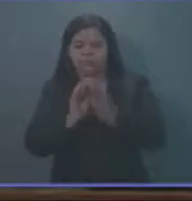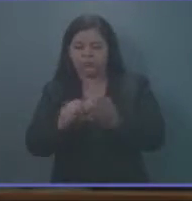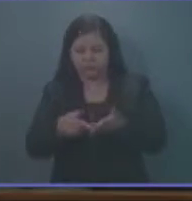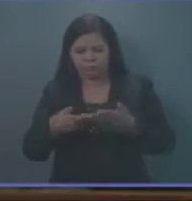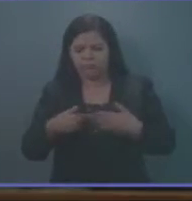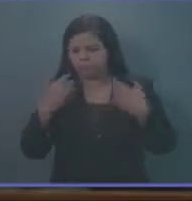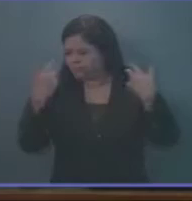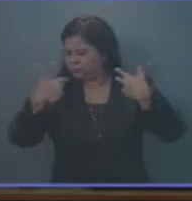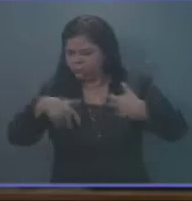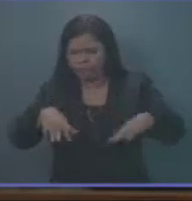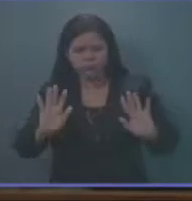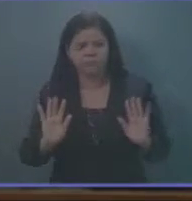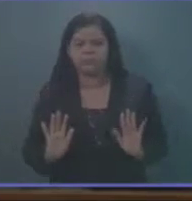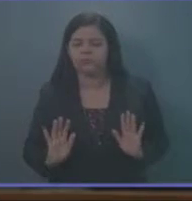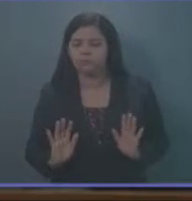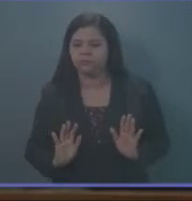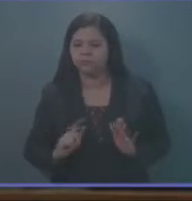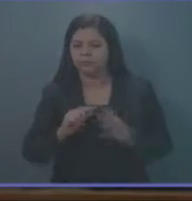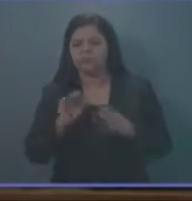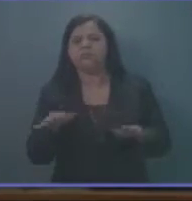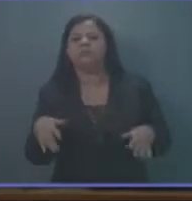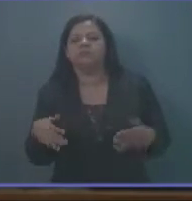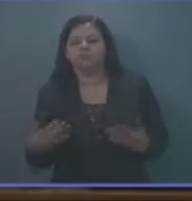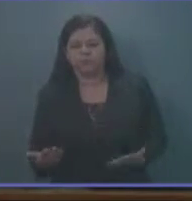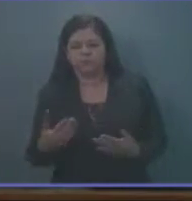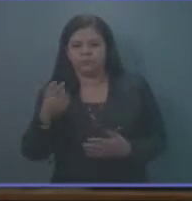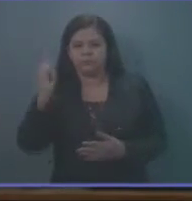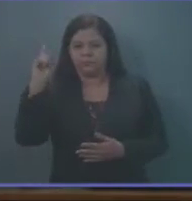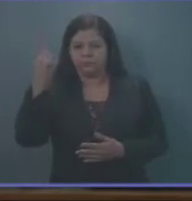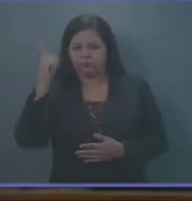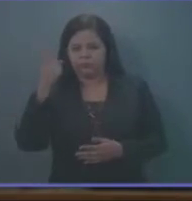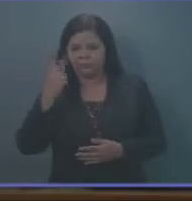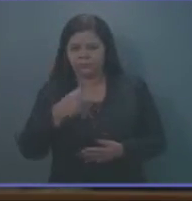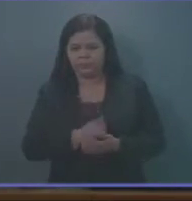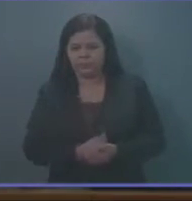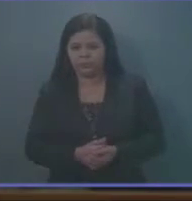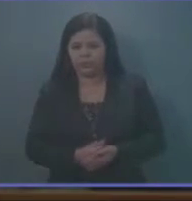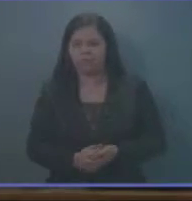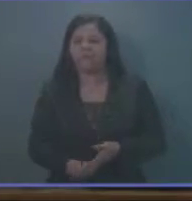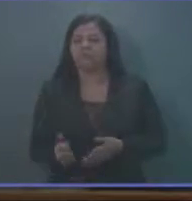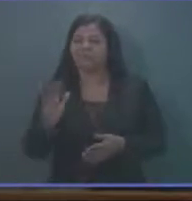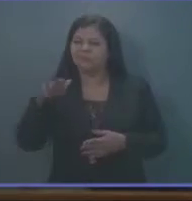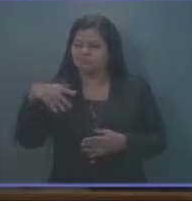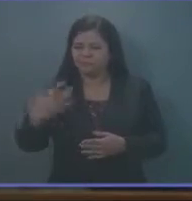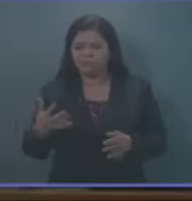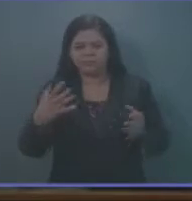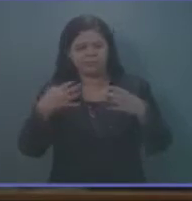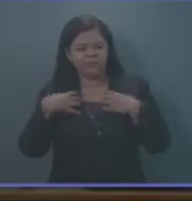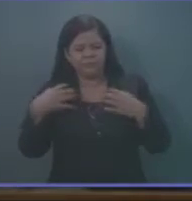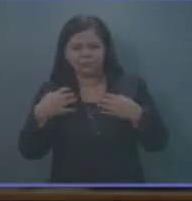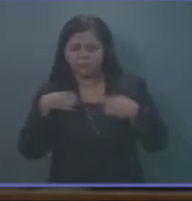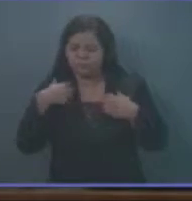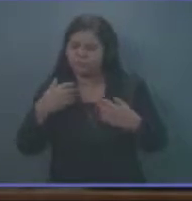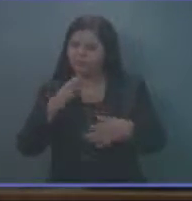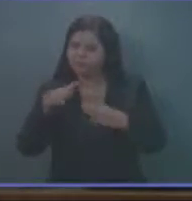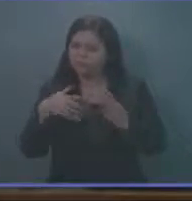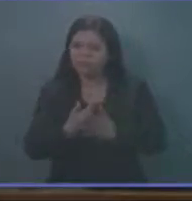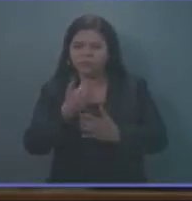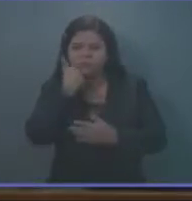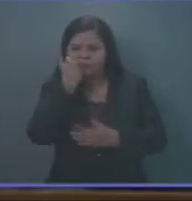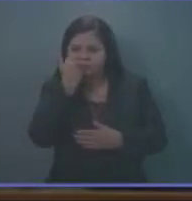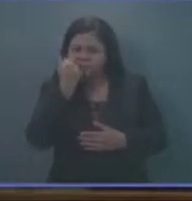adquirido. ¿Cómo es posible que los maestros, después de que dan toda una vida en una aula, toda su